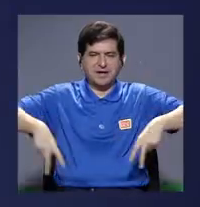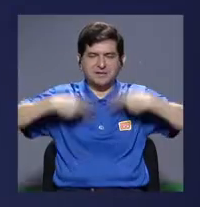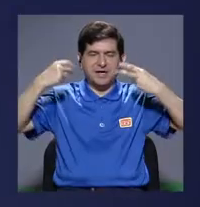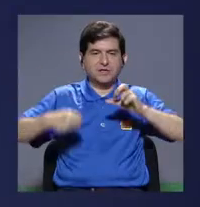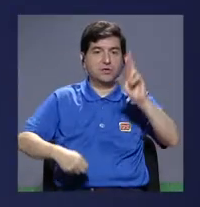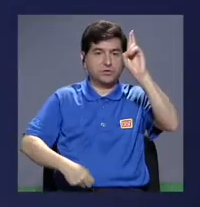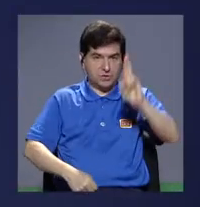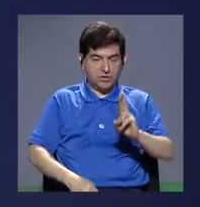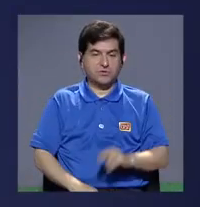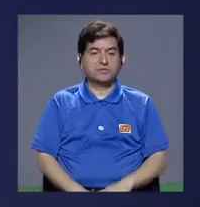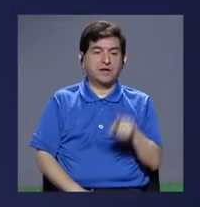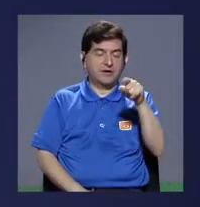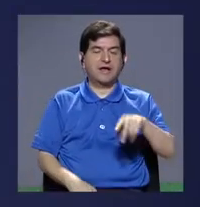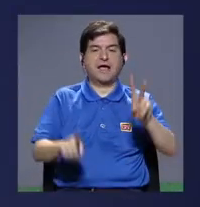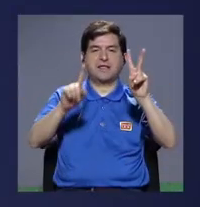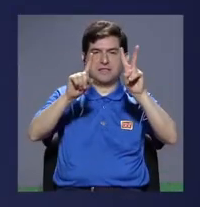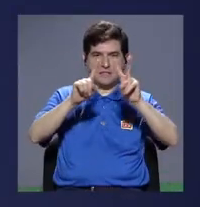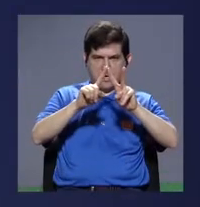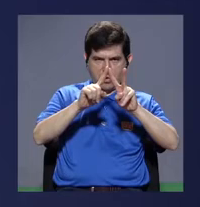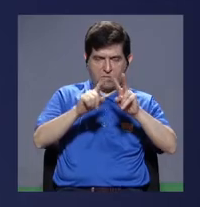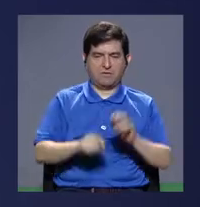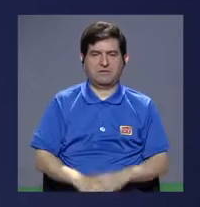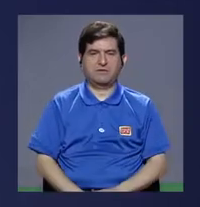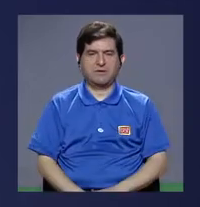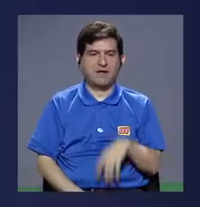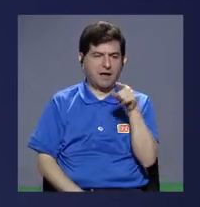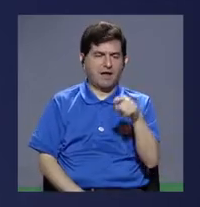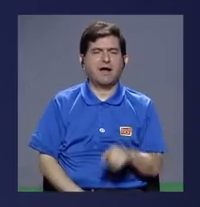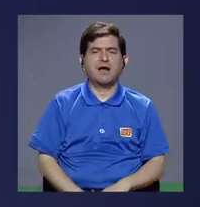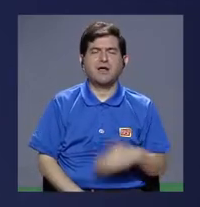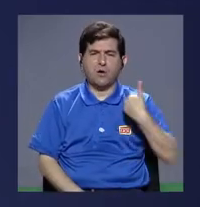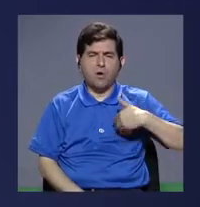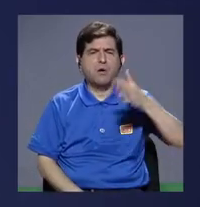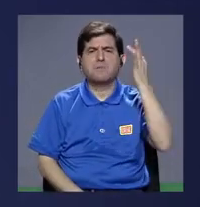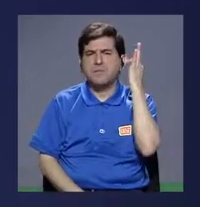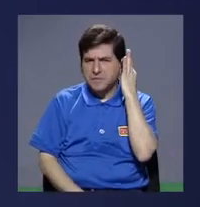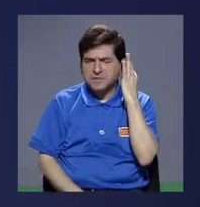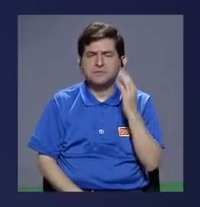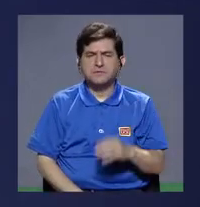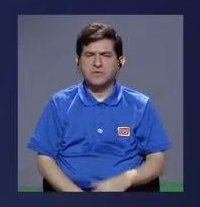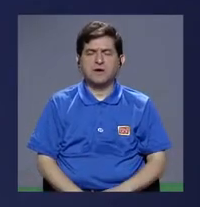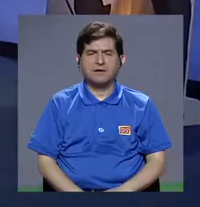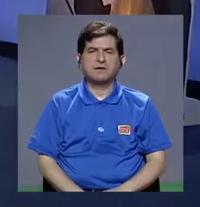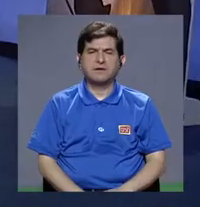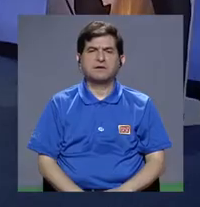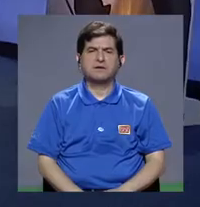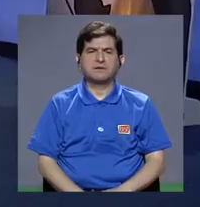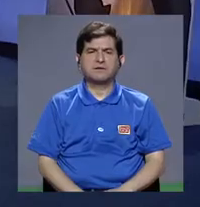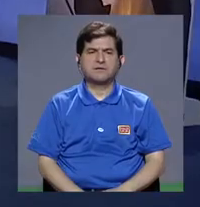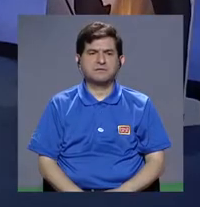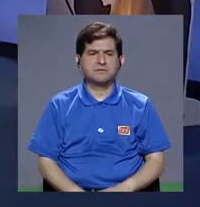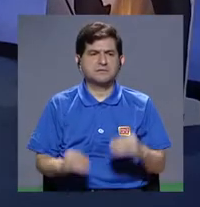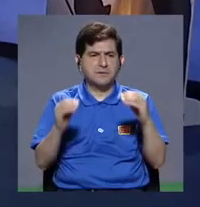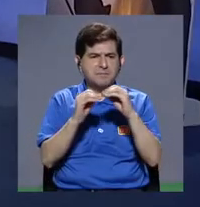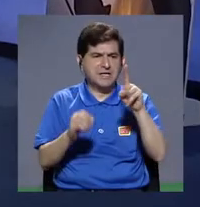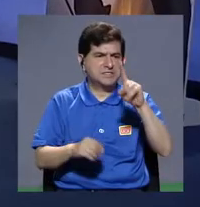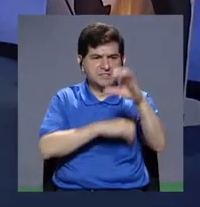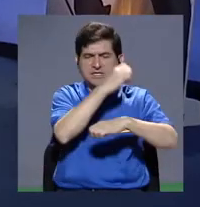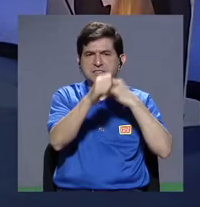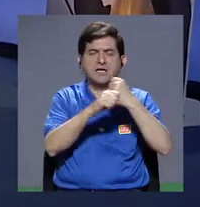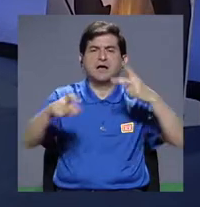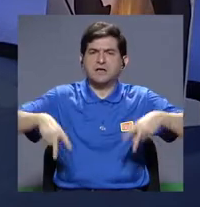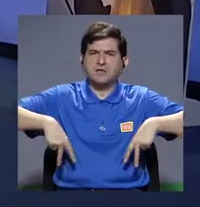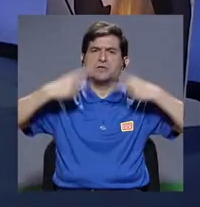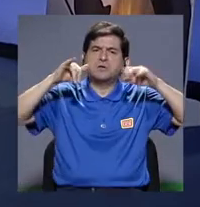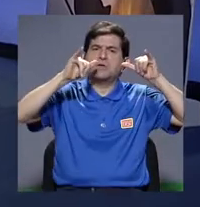en costa rica se trata de nicoya donde viven tanto hombres como mujeres más de